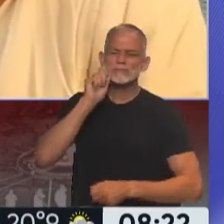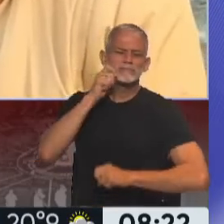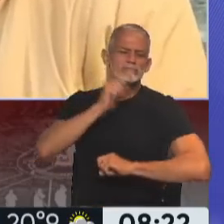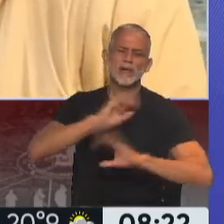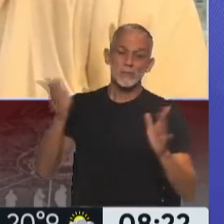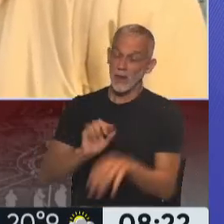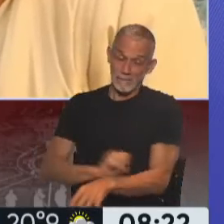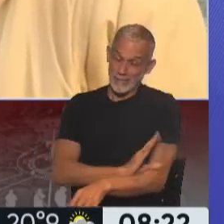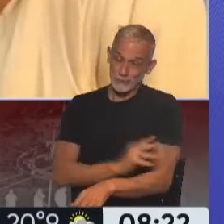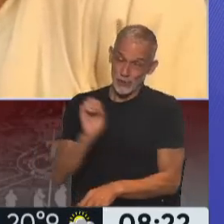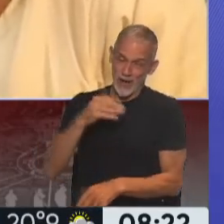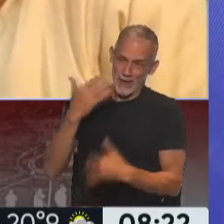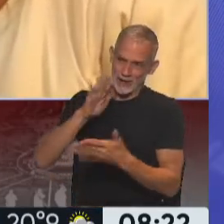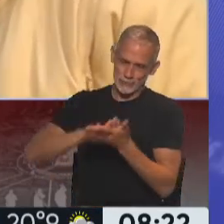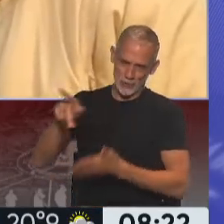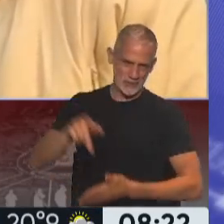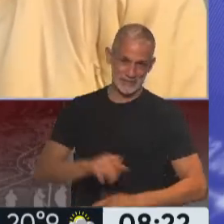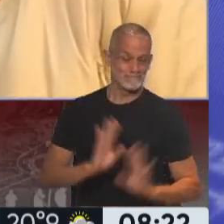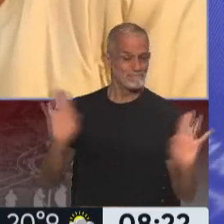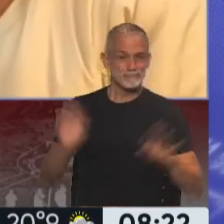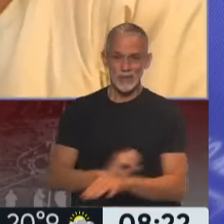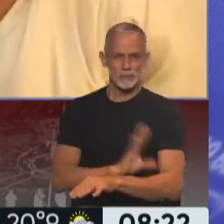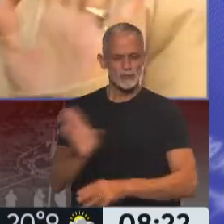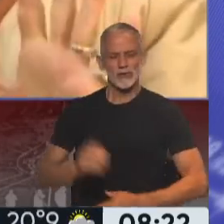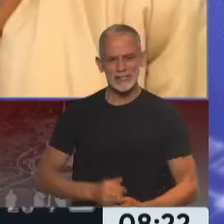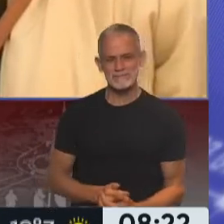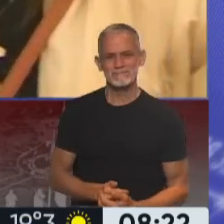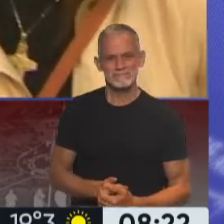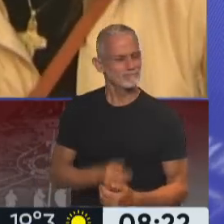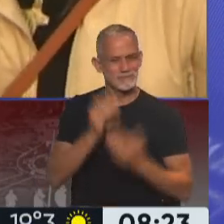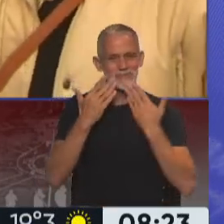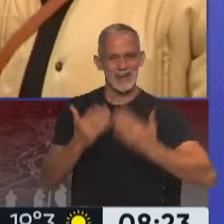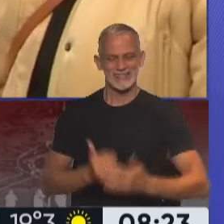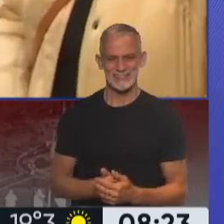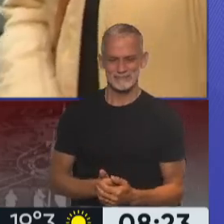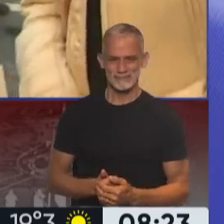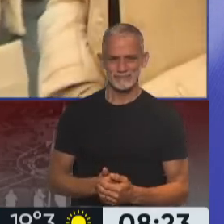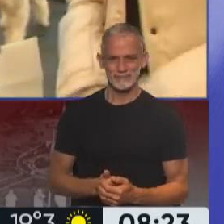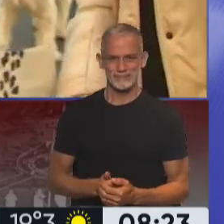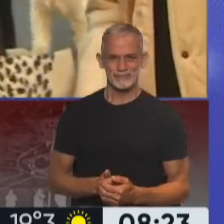me emociona nombrarlo. ¿Te emociona? Muchísimo. Gracias. Muchísimas gracias.